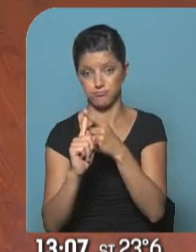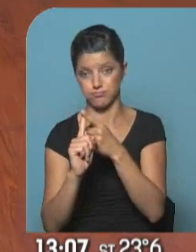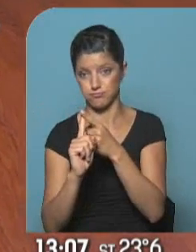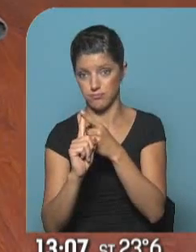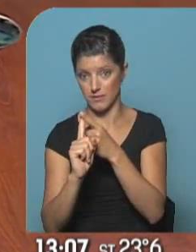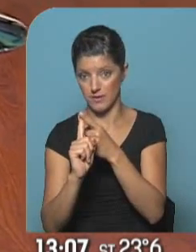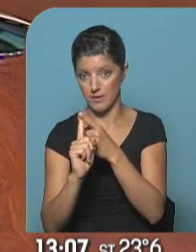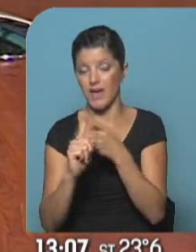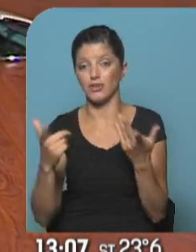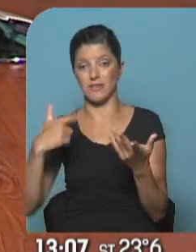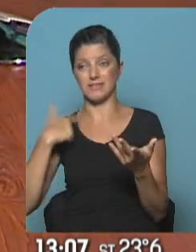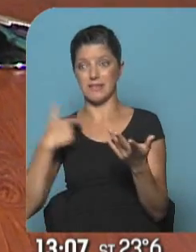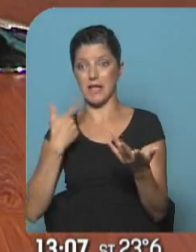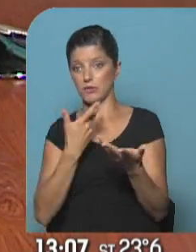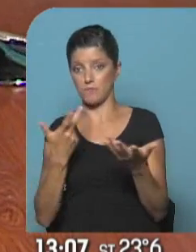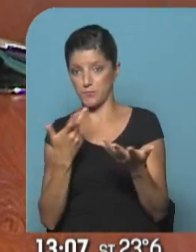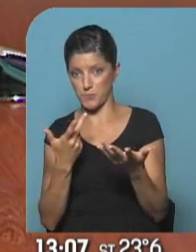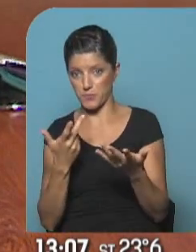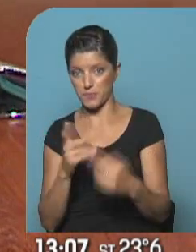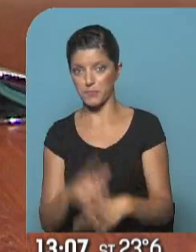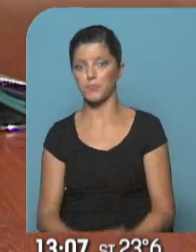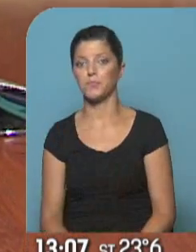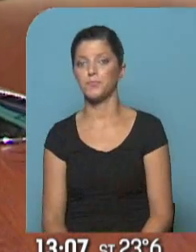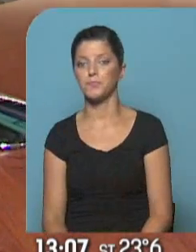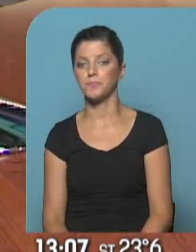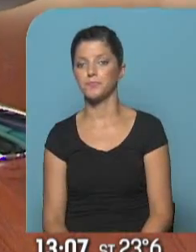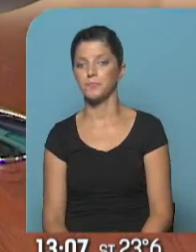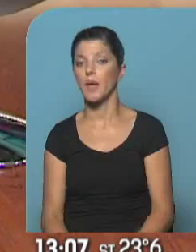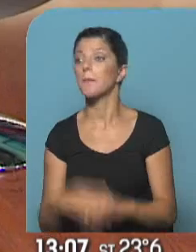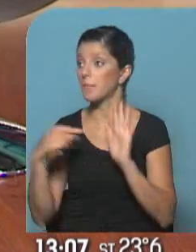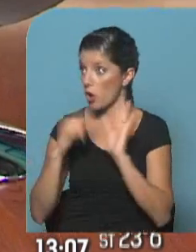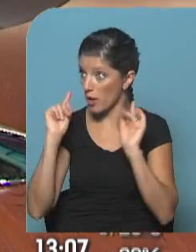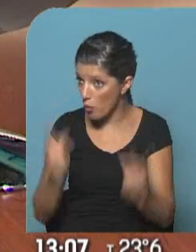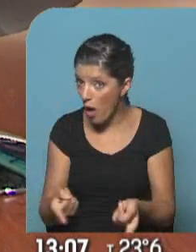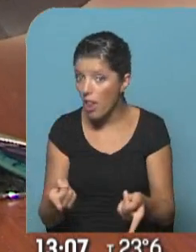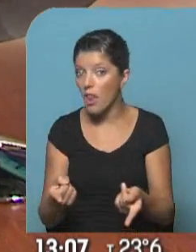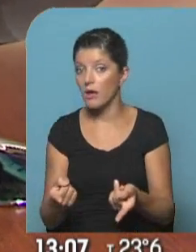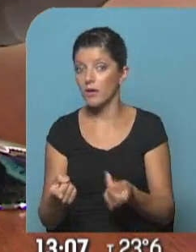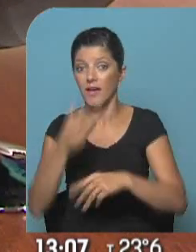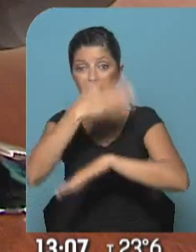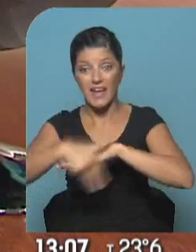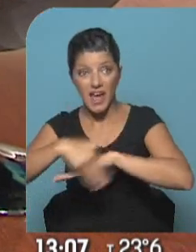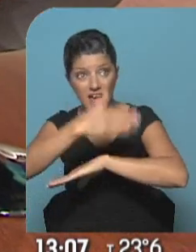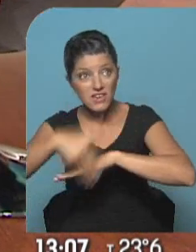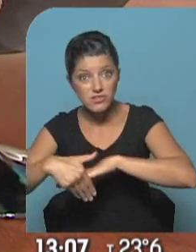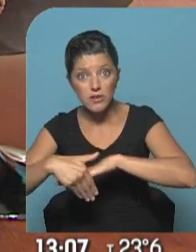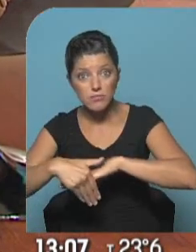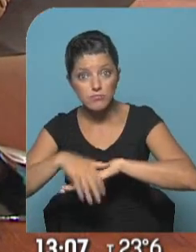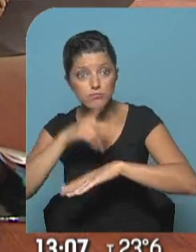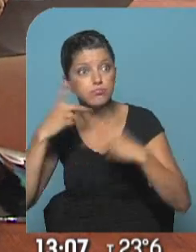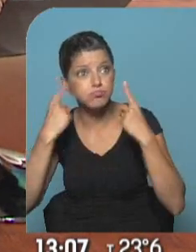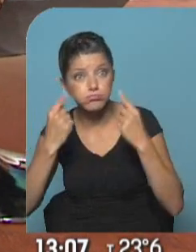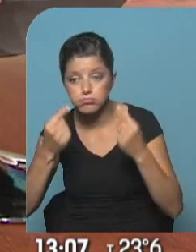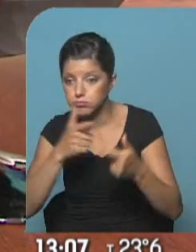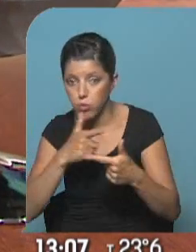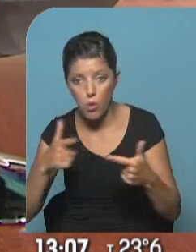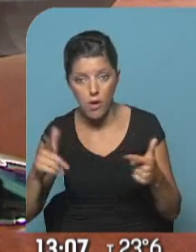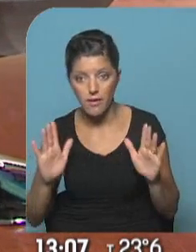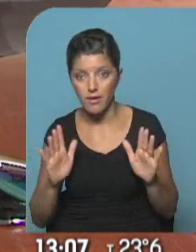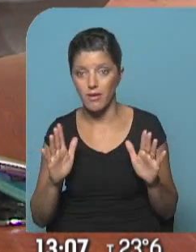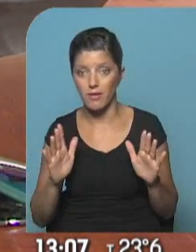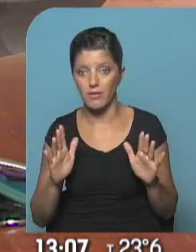polución y contaminación. Sí, el que vos decís es muy interesante porque la Lava Jato tiene 3 años. En esos 3 años de